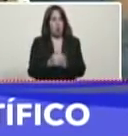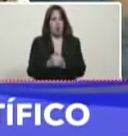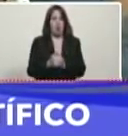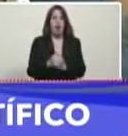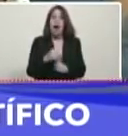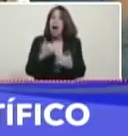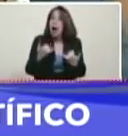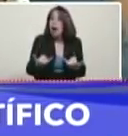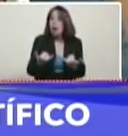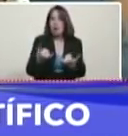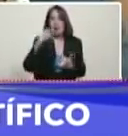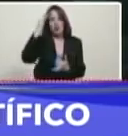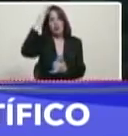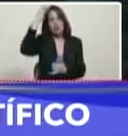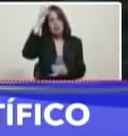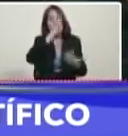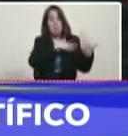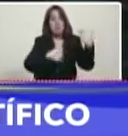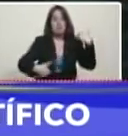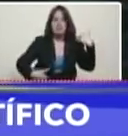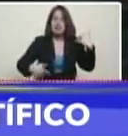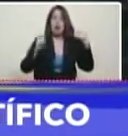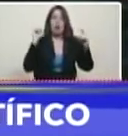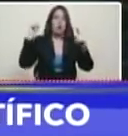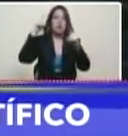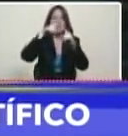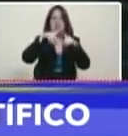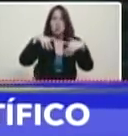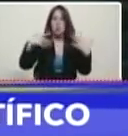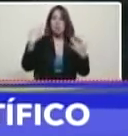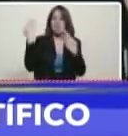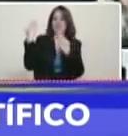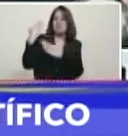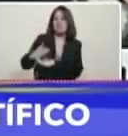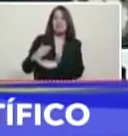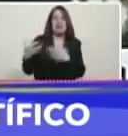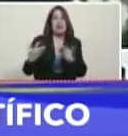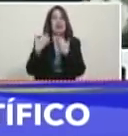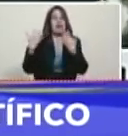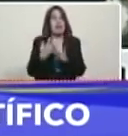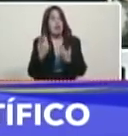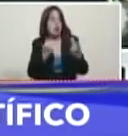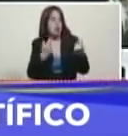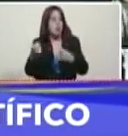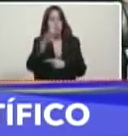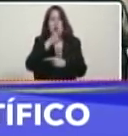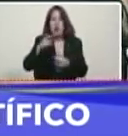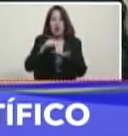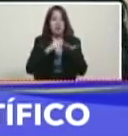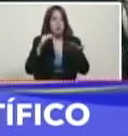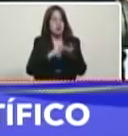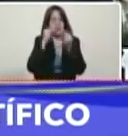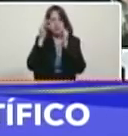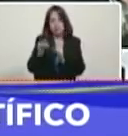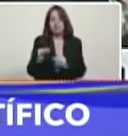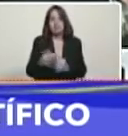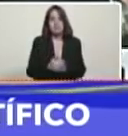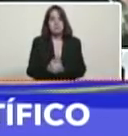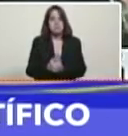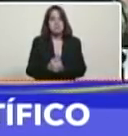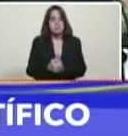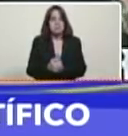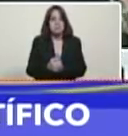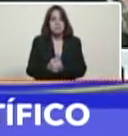Este Consejo Presidencial tiene ese objetivo contra la guerra económica, buscar esas soluciones concretas que usted dice. Y